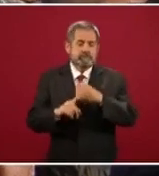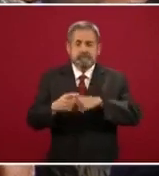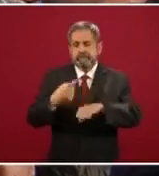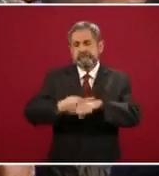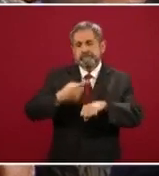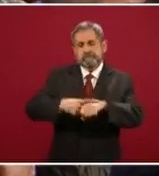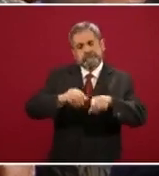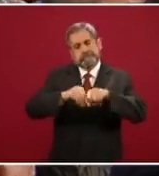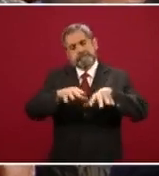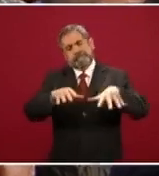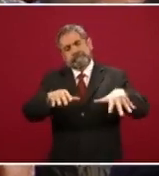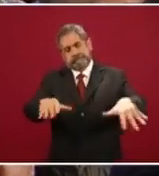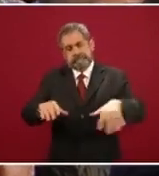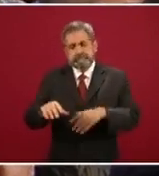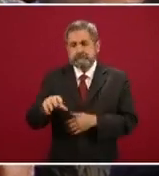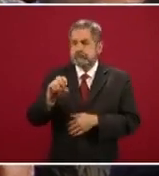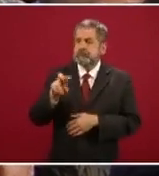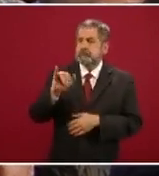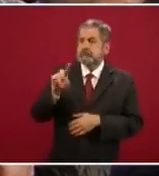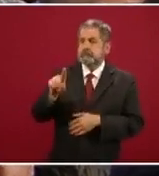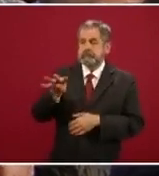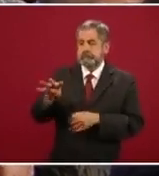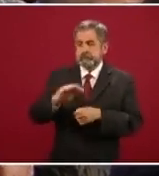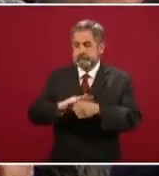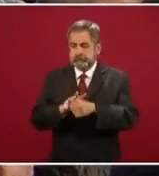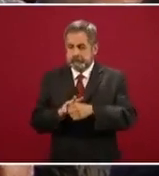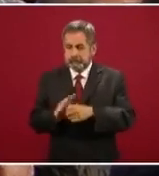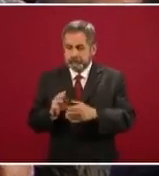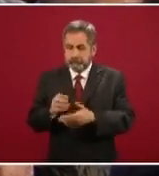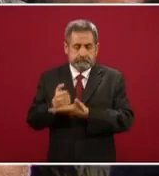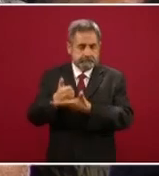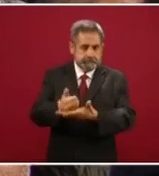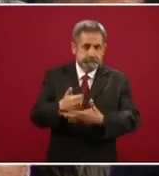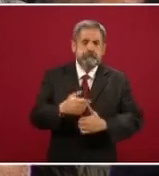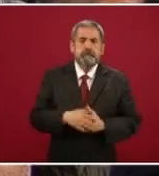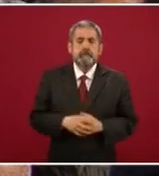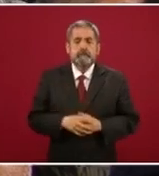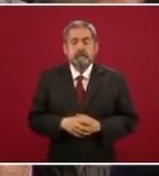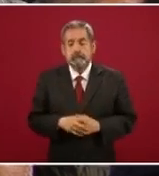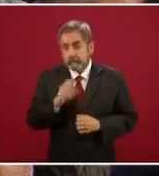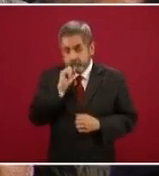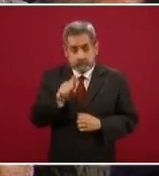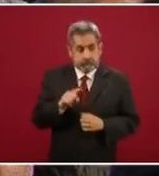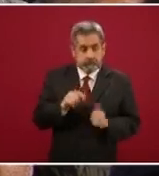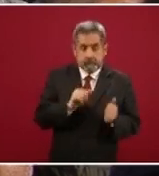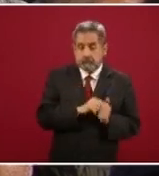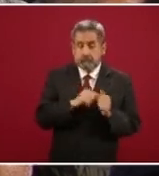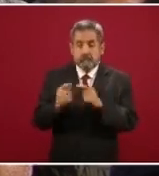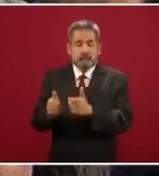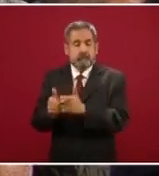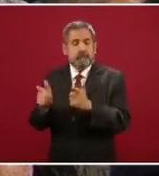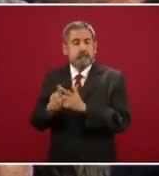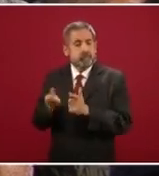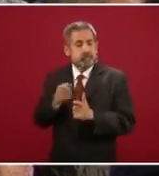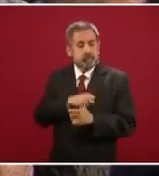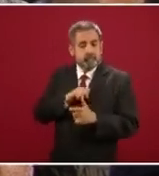coronavirus. La segunda es una coordinación con el sector salud para